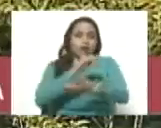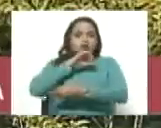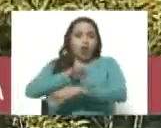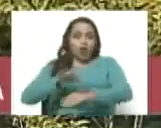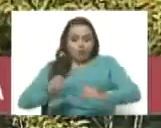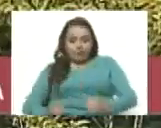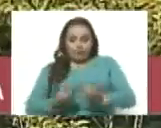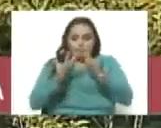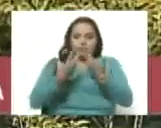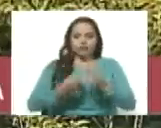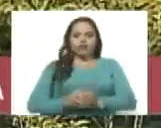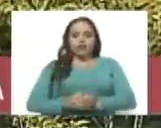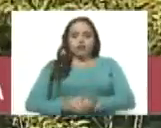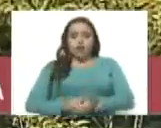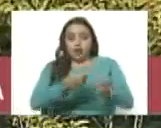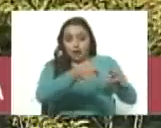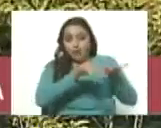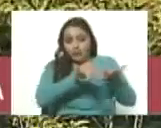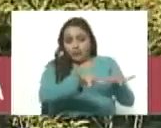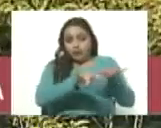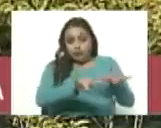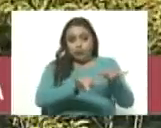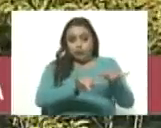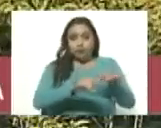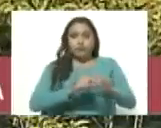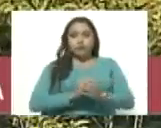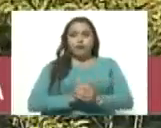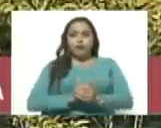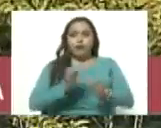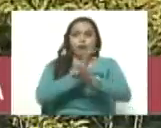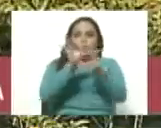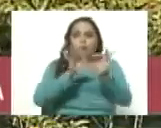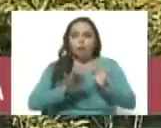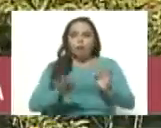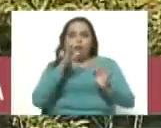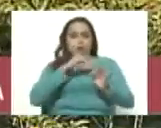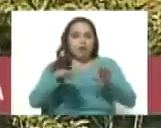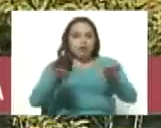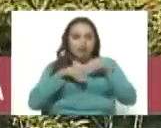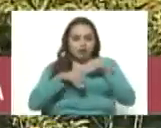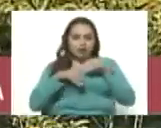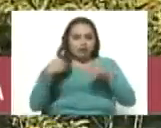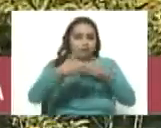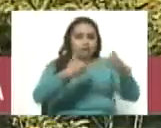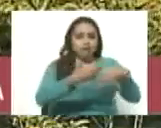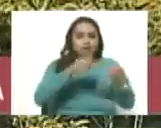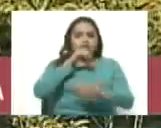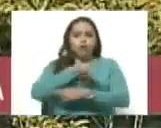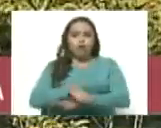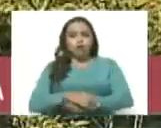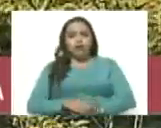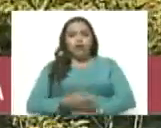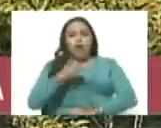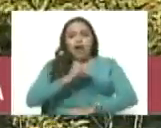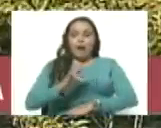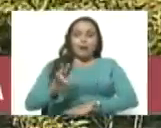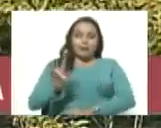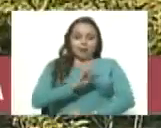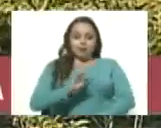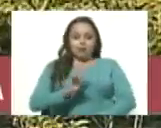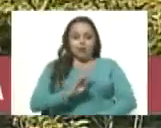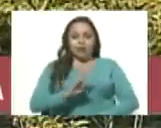que esa lectura cuestionadora descolonizadora de nuestra historia tienen venezuela un epicentro y